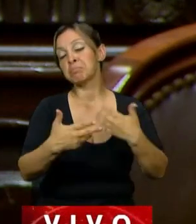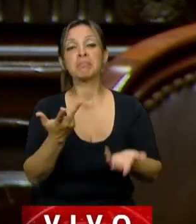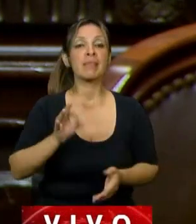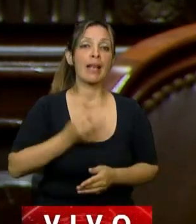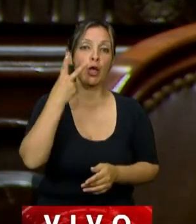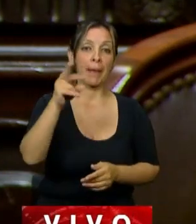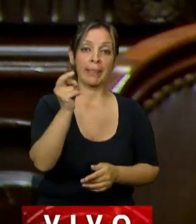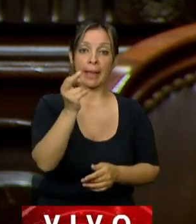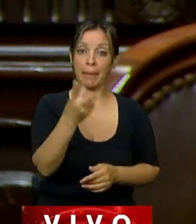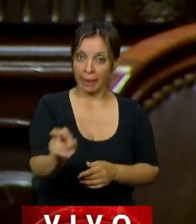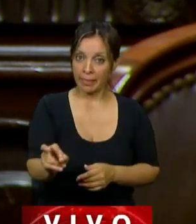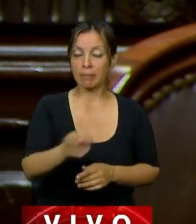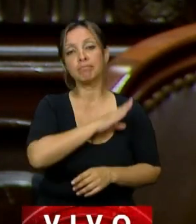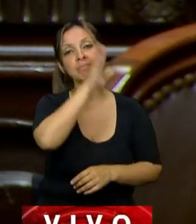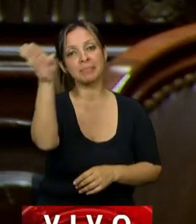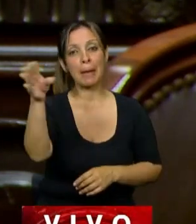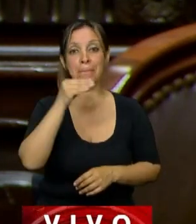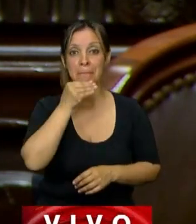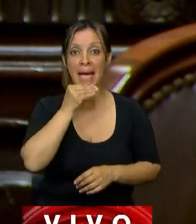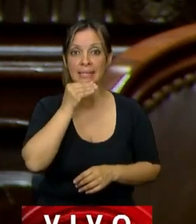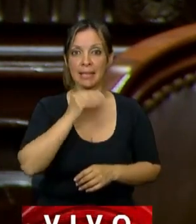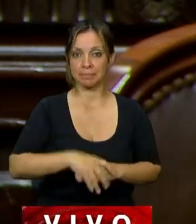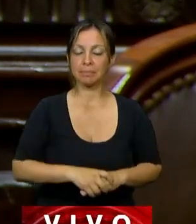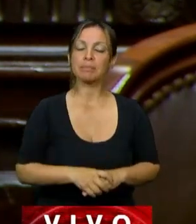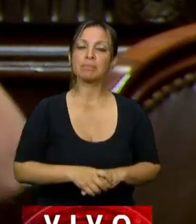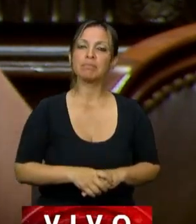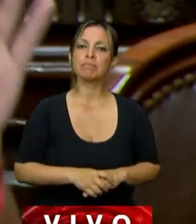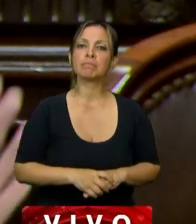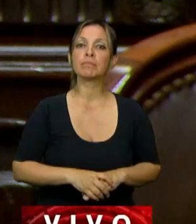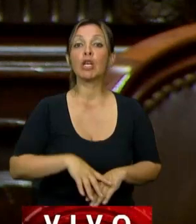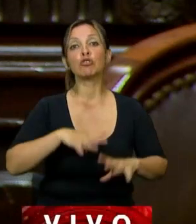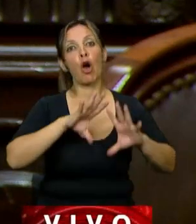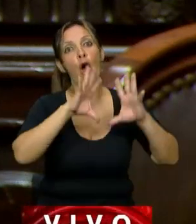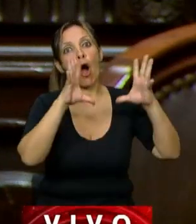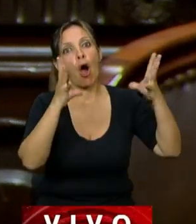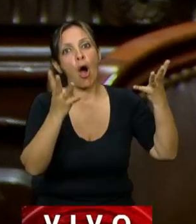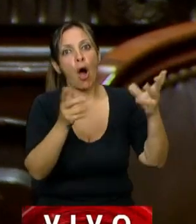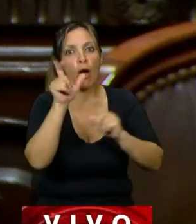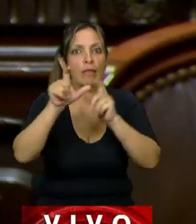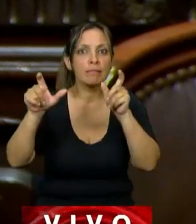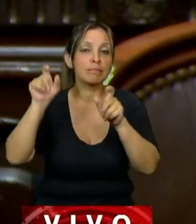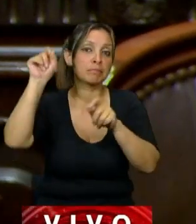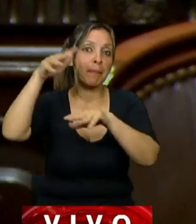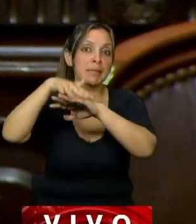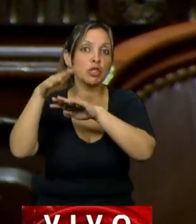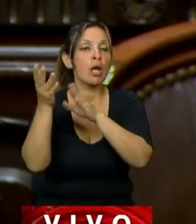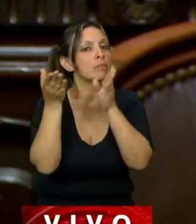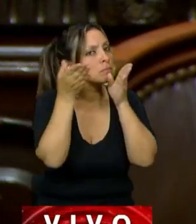viaja Sergio Massa como presidente de esta Cámara. Todo el arco, nuevamente, de la política misionera le